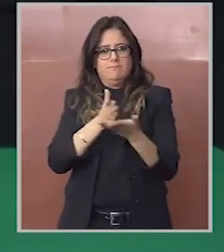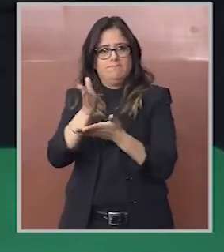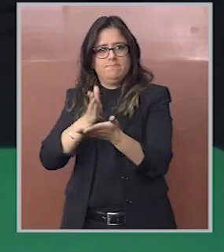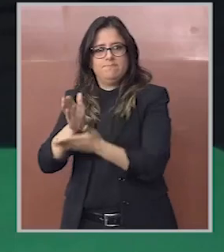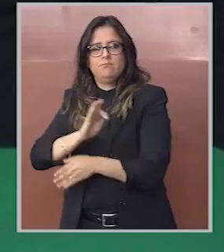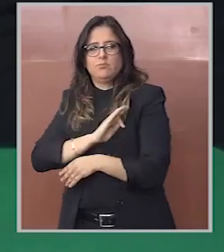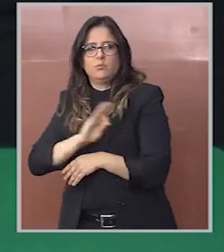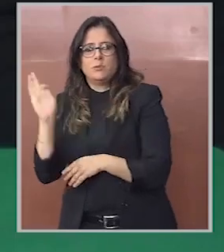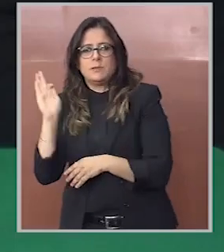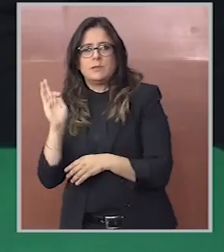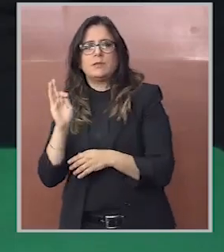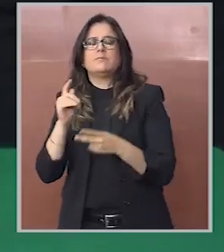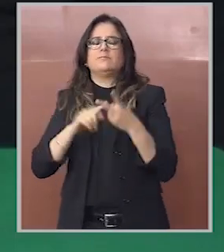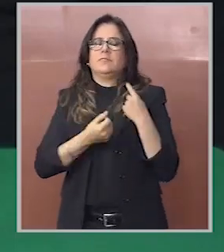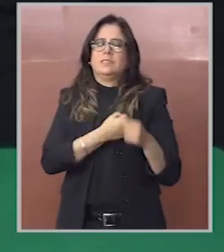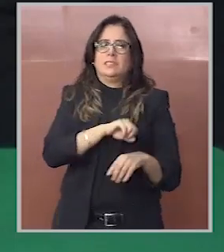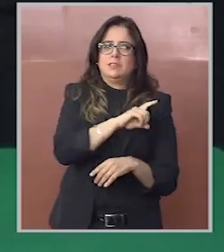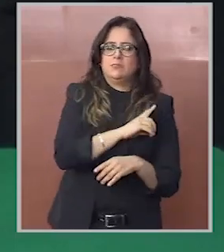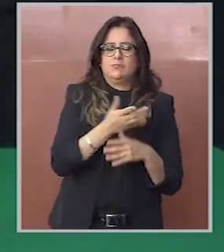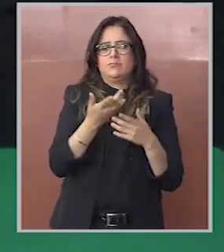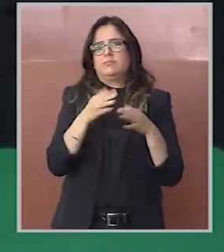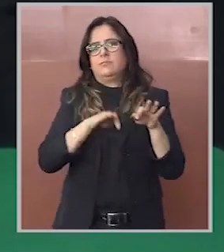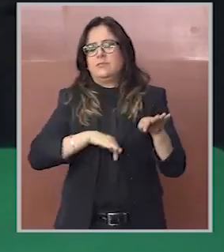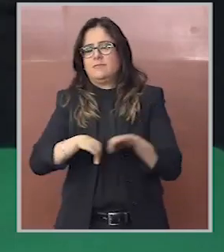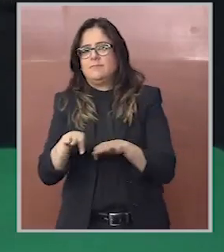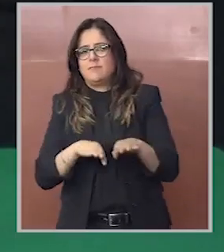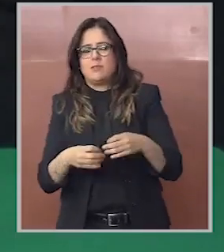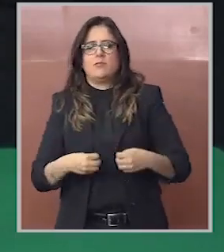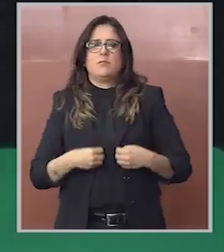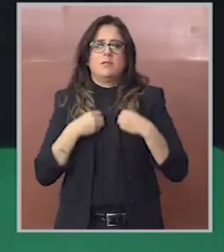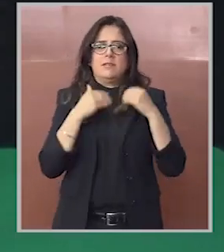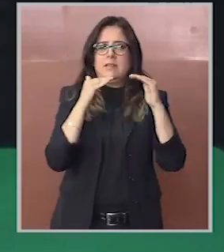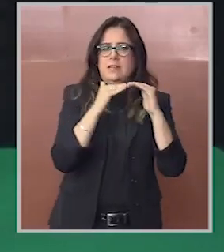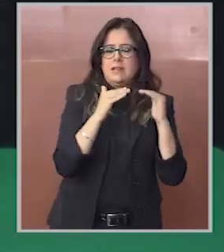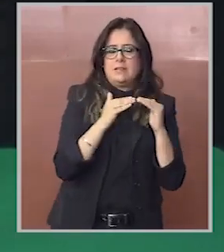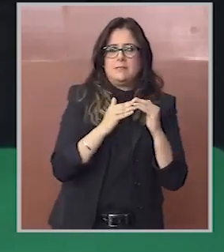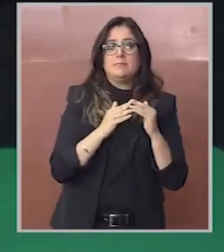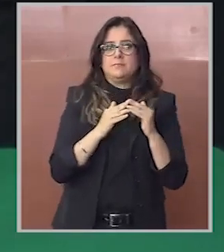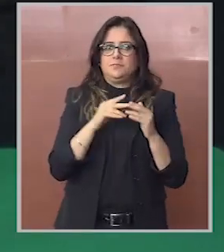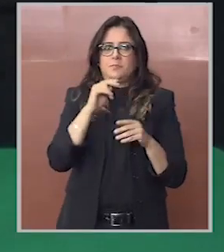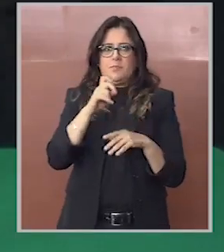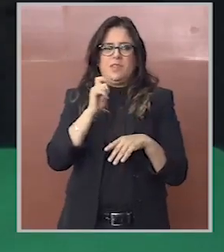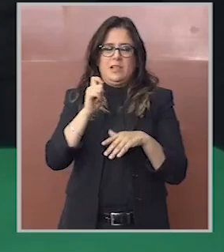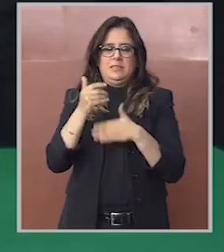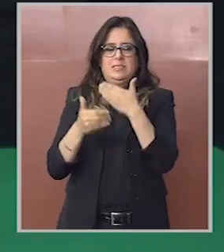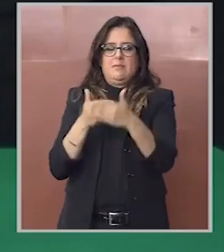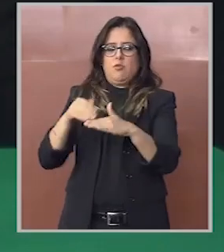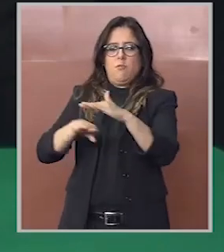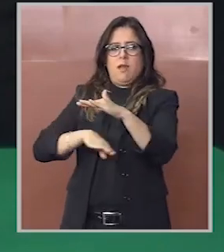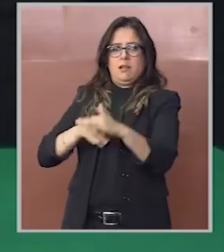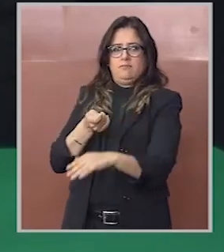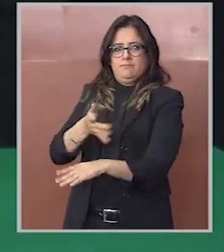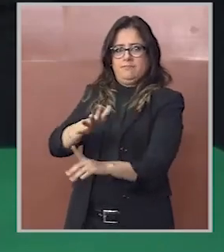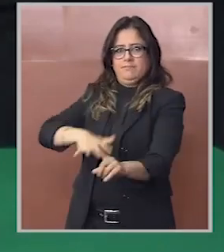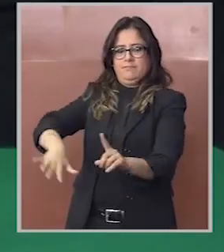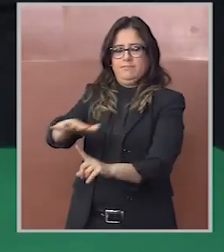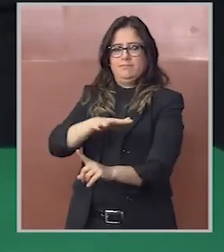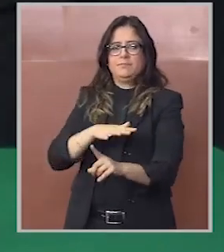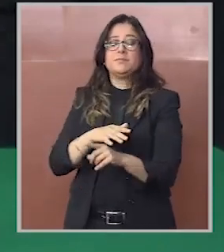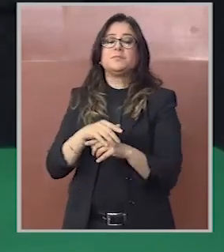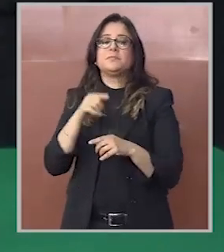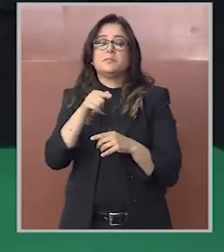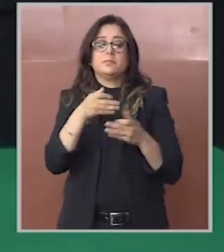vivienda en fin todos lo que son servicios básicos el reconocimiento a sus territorios la consulta previa y todo el tema de la